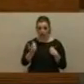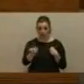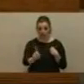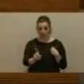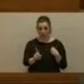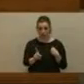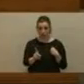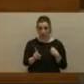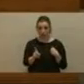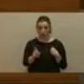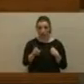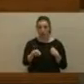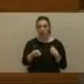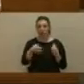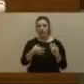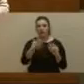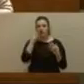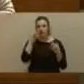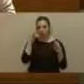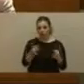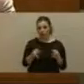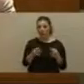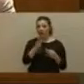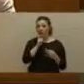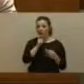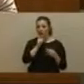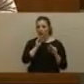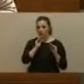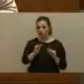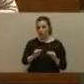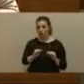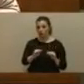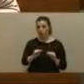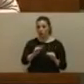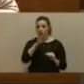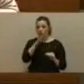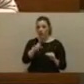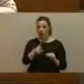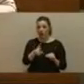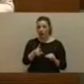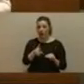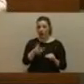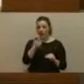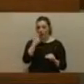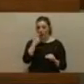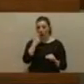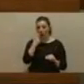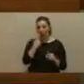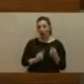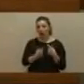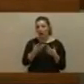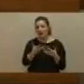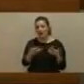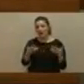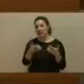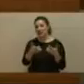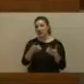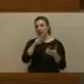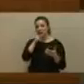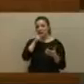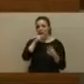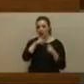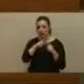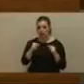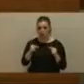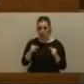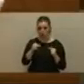y de ahí seguramente sus dificultades a la hora de esbozar alguna frasecita en bable asturiano,